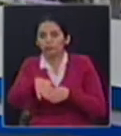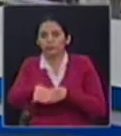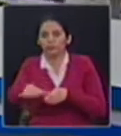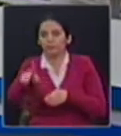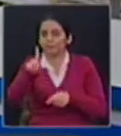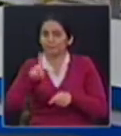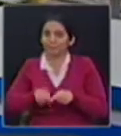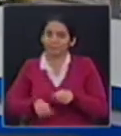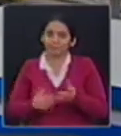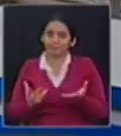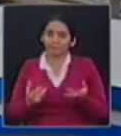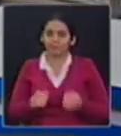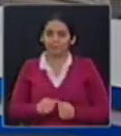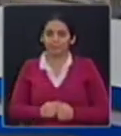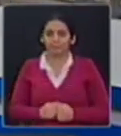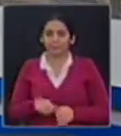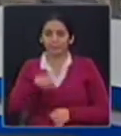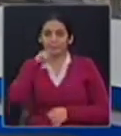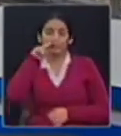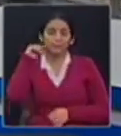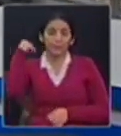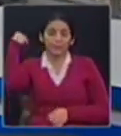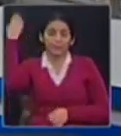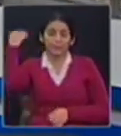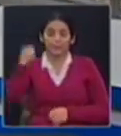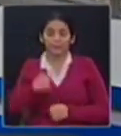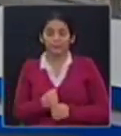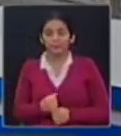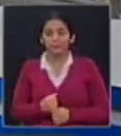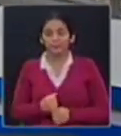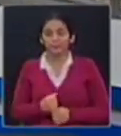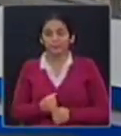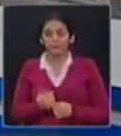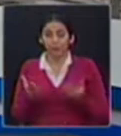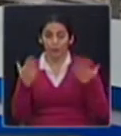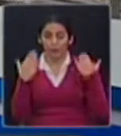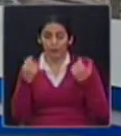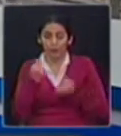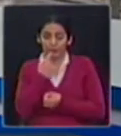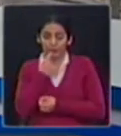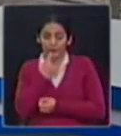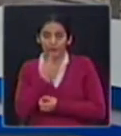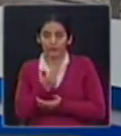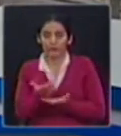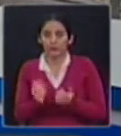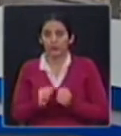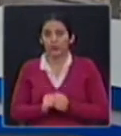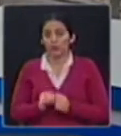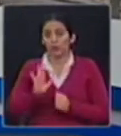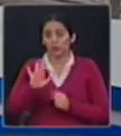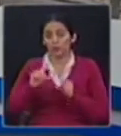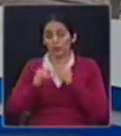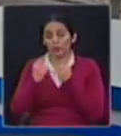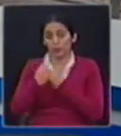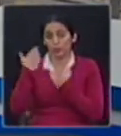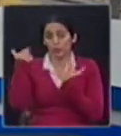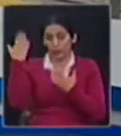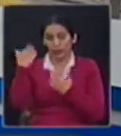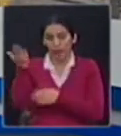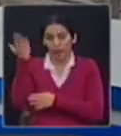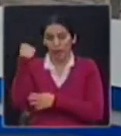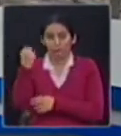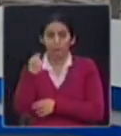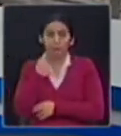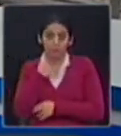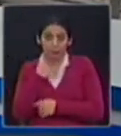El alcalde de Guayaquil, Jaime Nebot, aseguró que su organización política tuvo una franca recuperación en las elecciones generales del 19